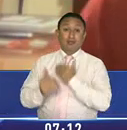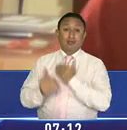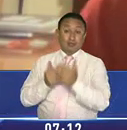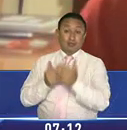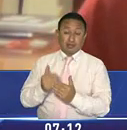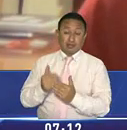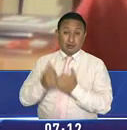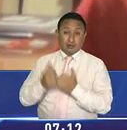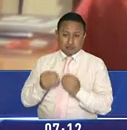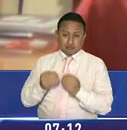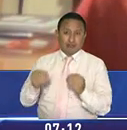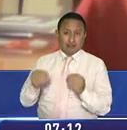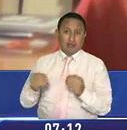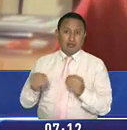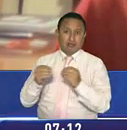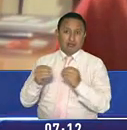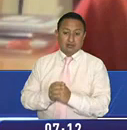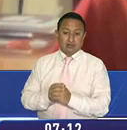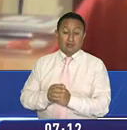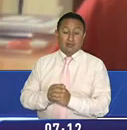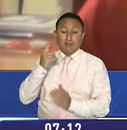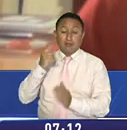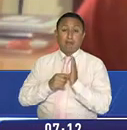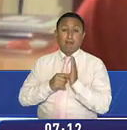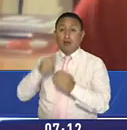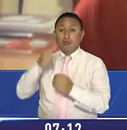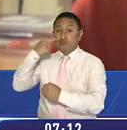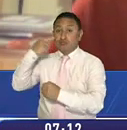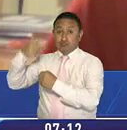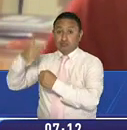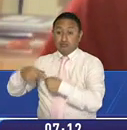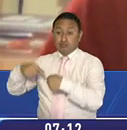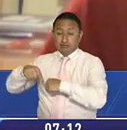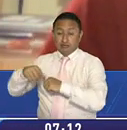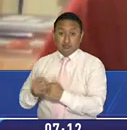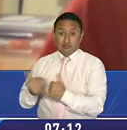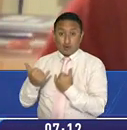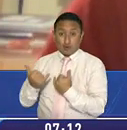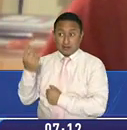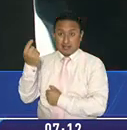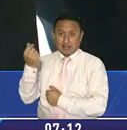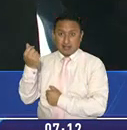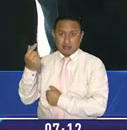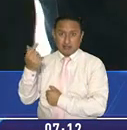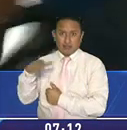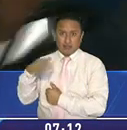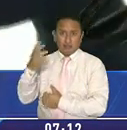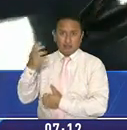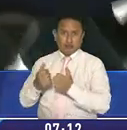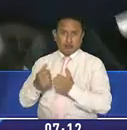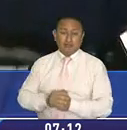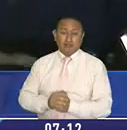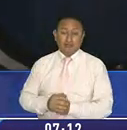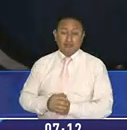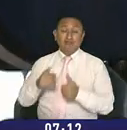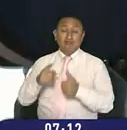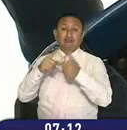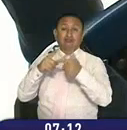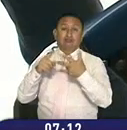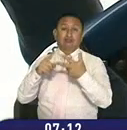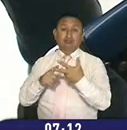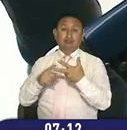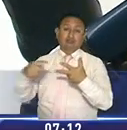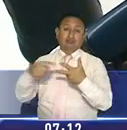en que las estaciones de servicio estén en límite financiero crítico. Son tres puntos por los cuales solicitarán